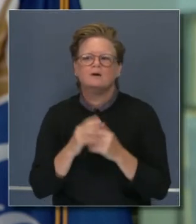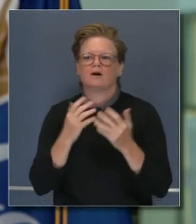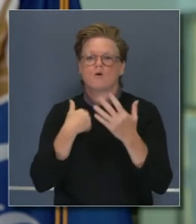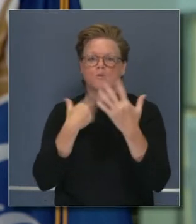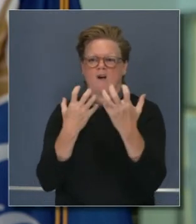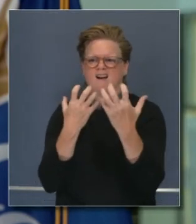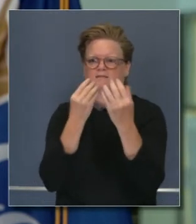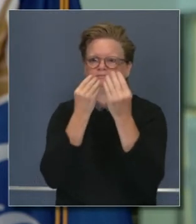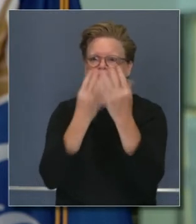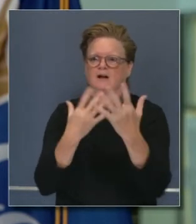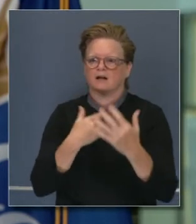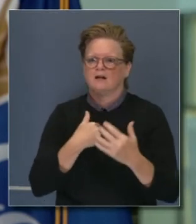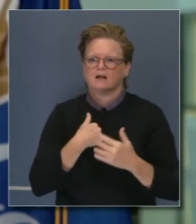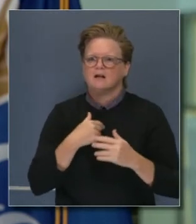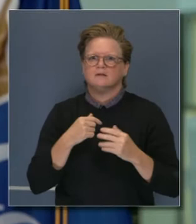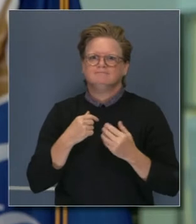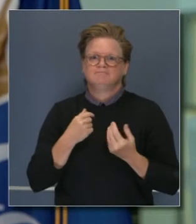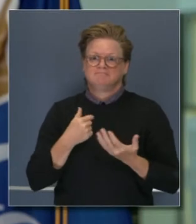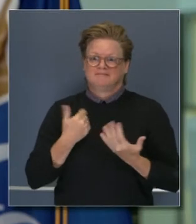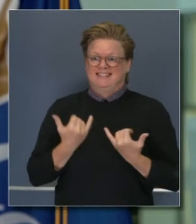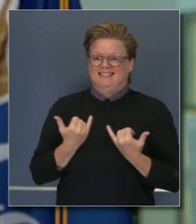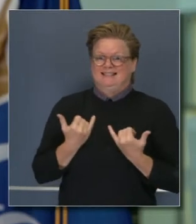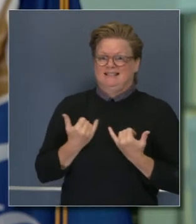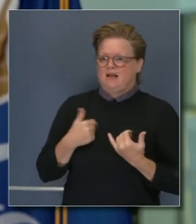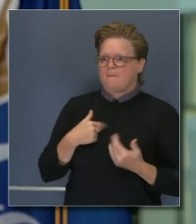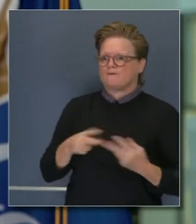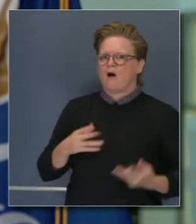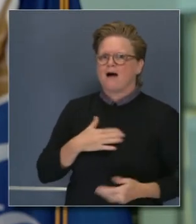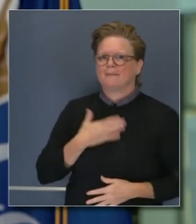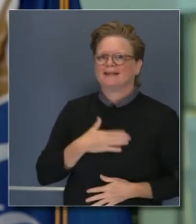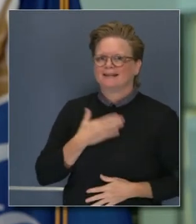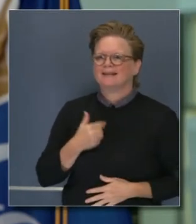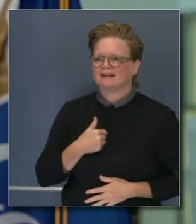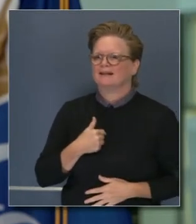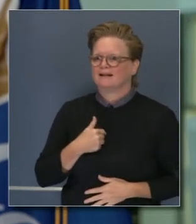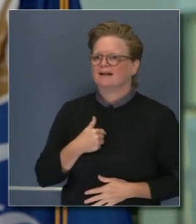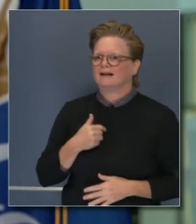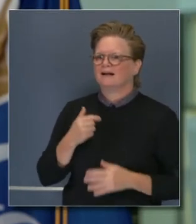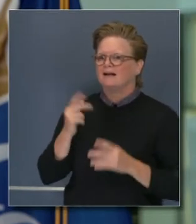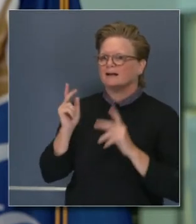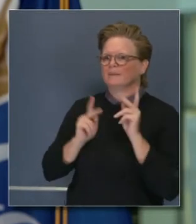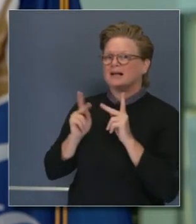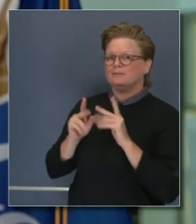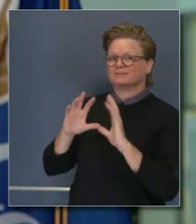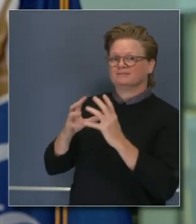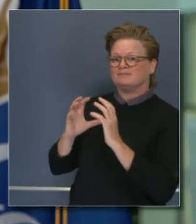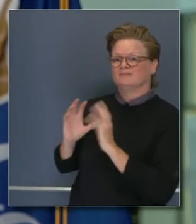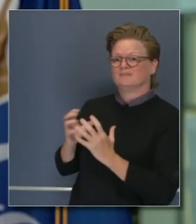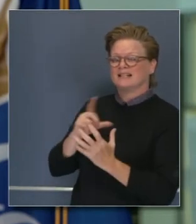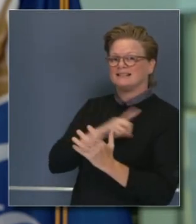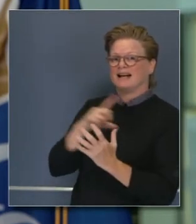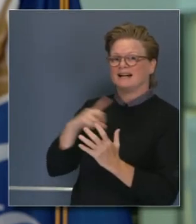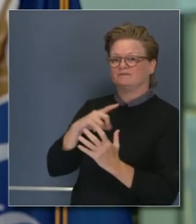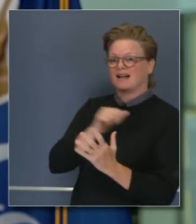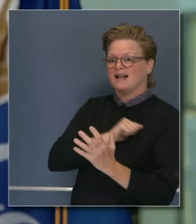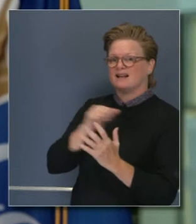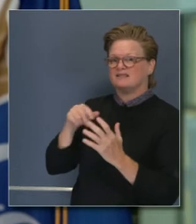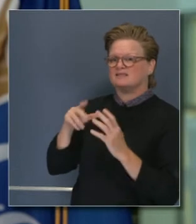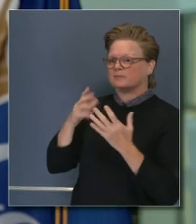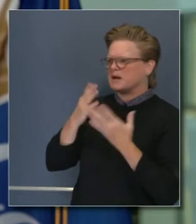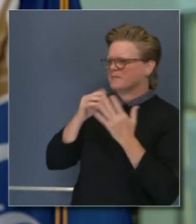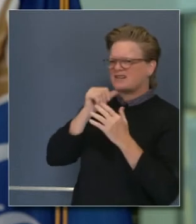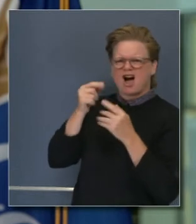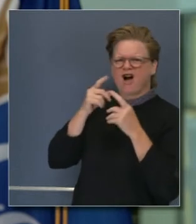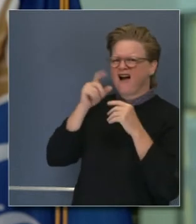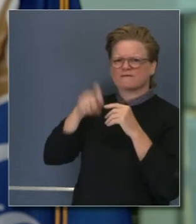pero sí estoy sumamente complacido de que gente que no siempre está de acuerdo sobre muchas